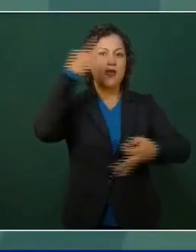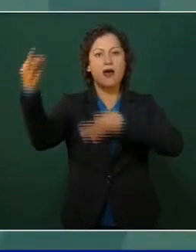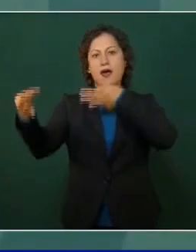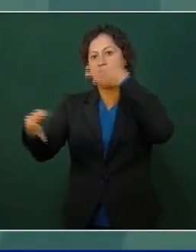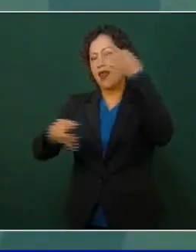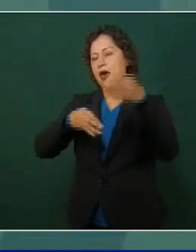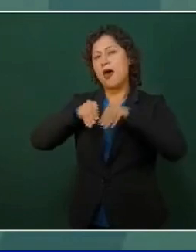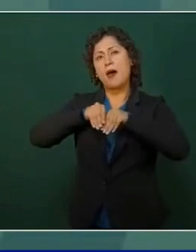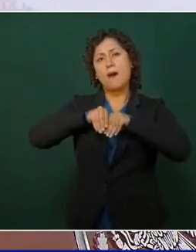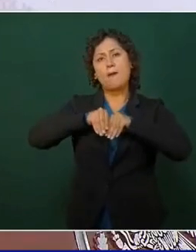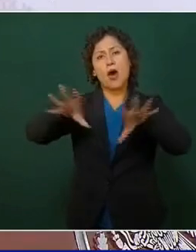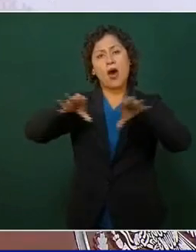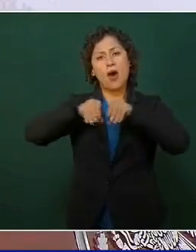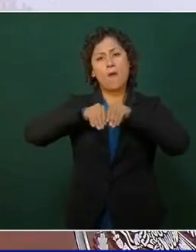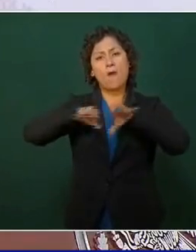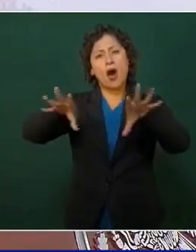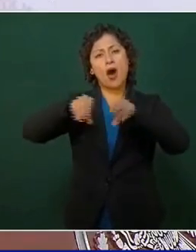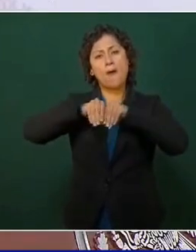de